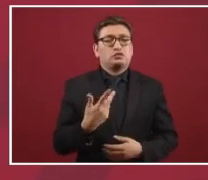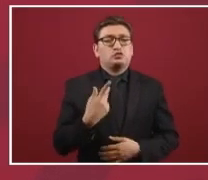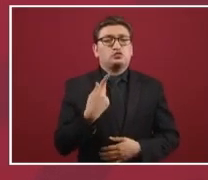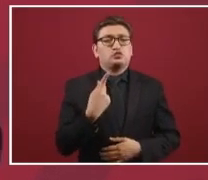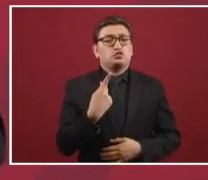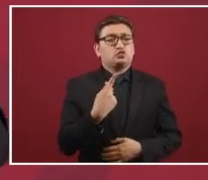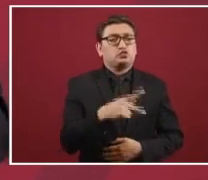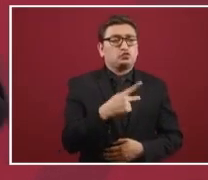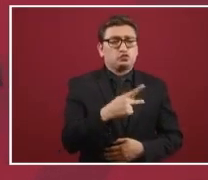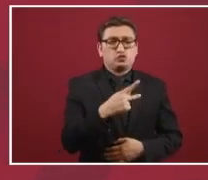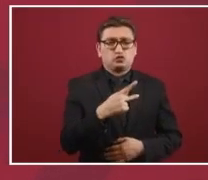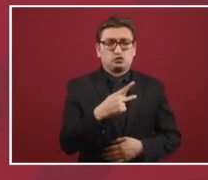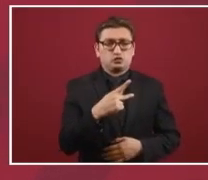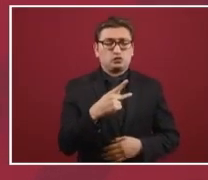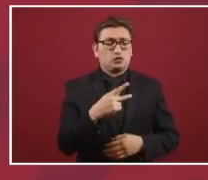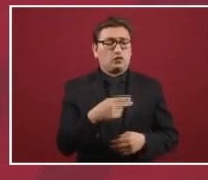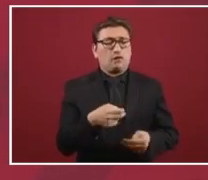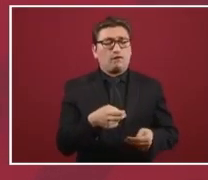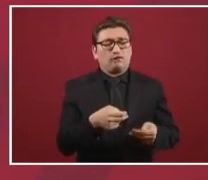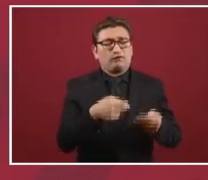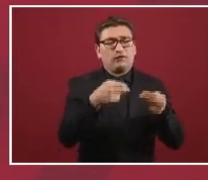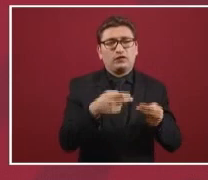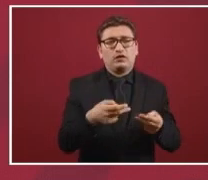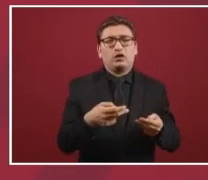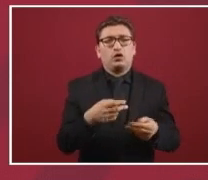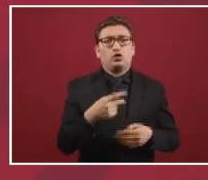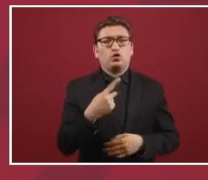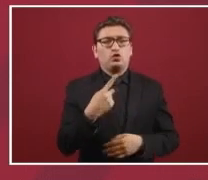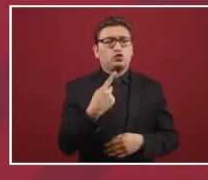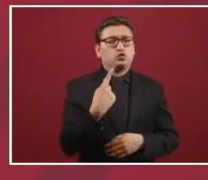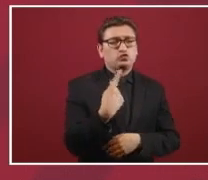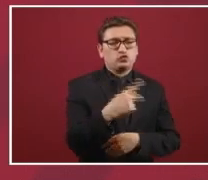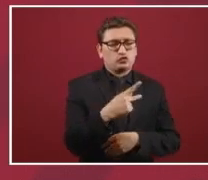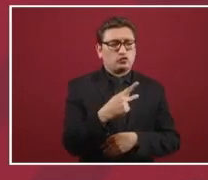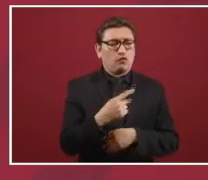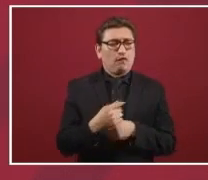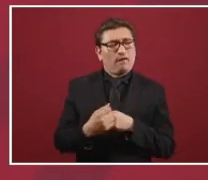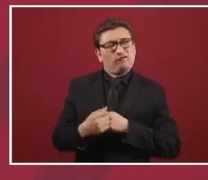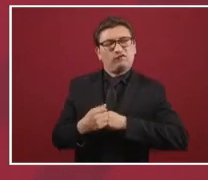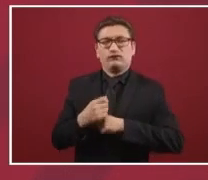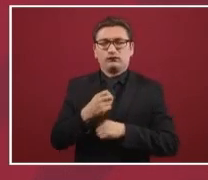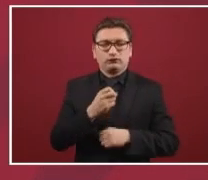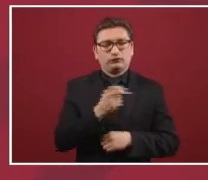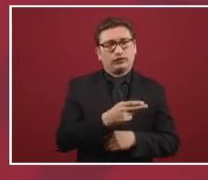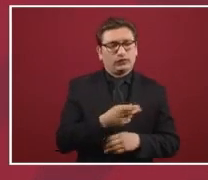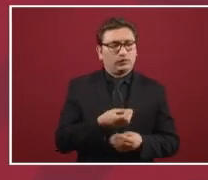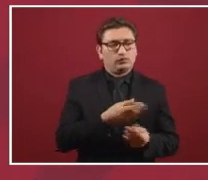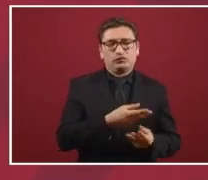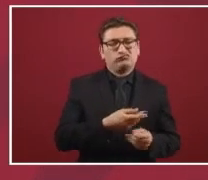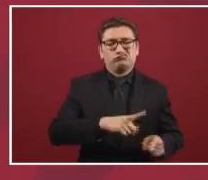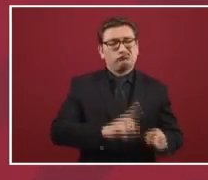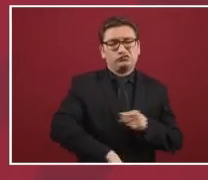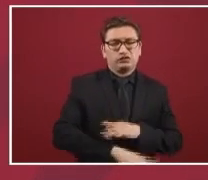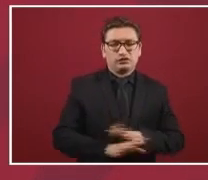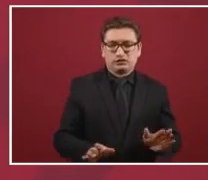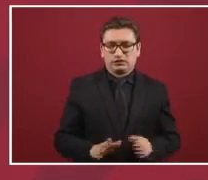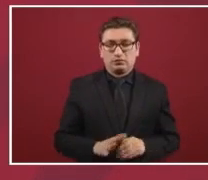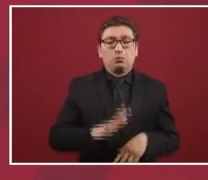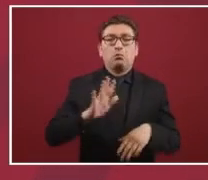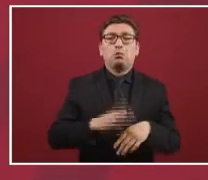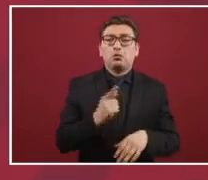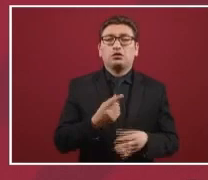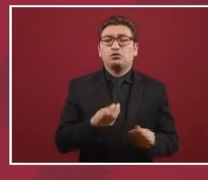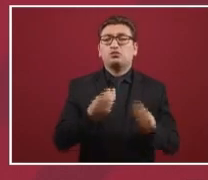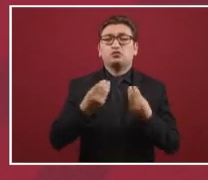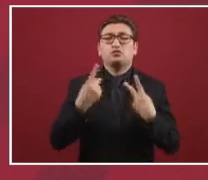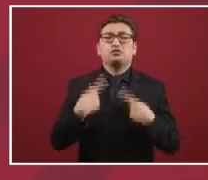sus privilegios y el negocio jugoso que significaba construir